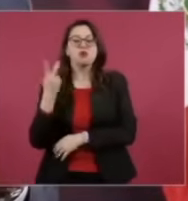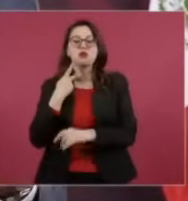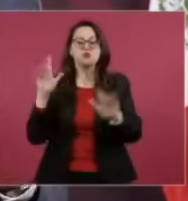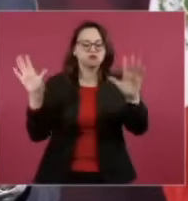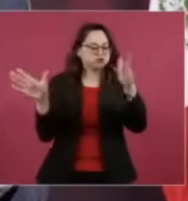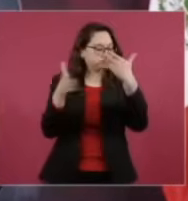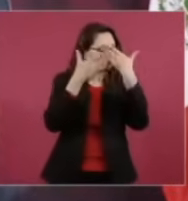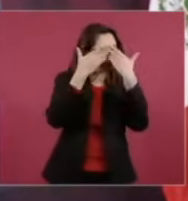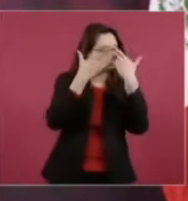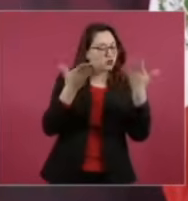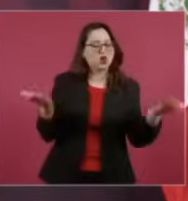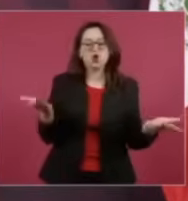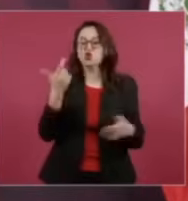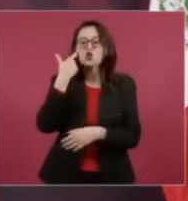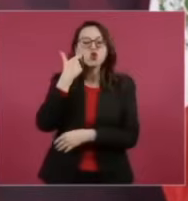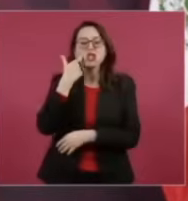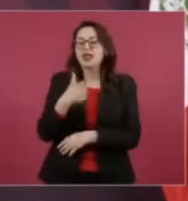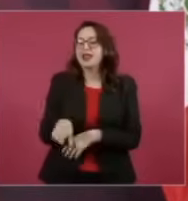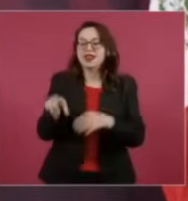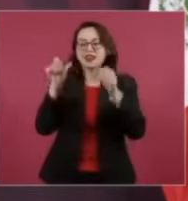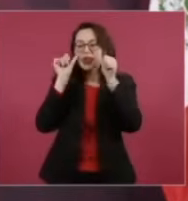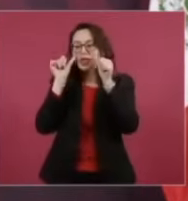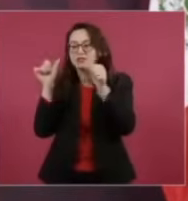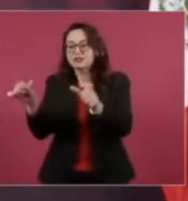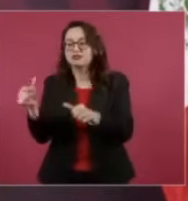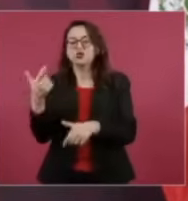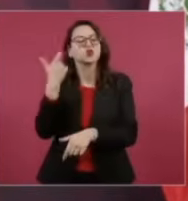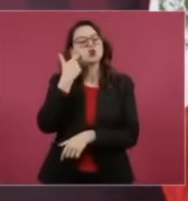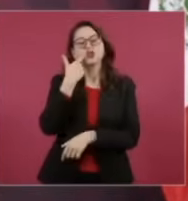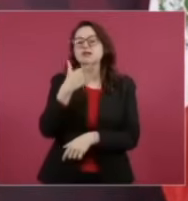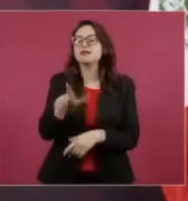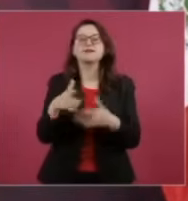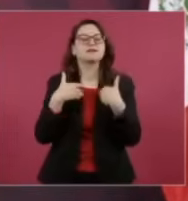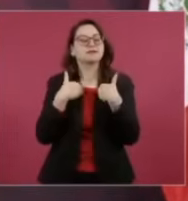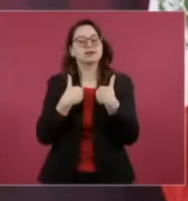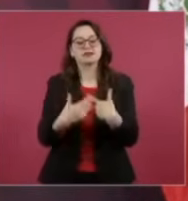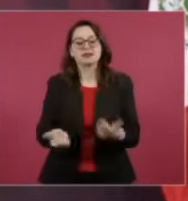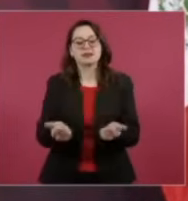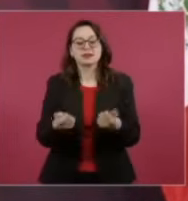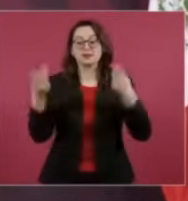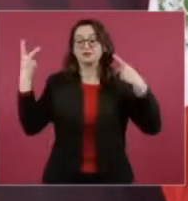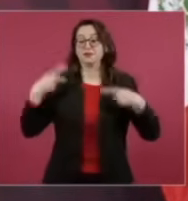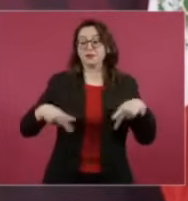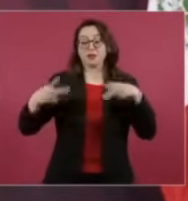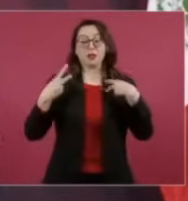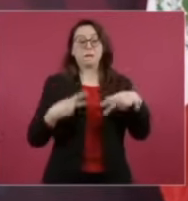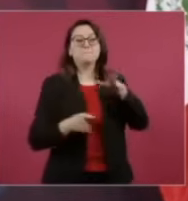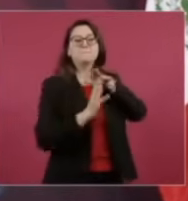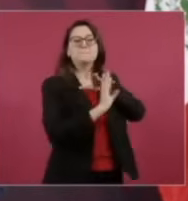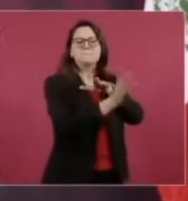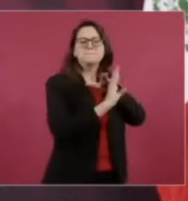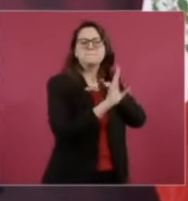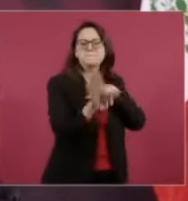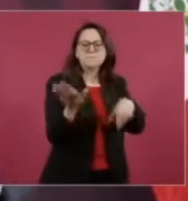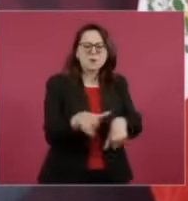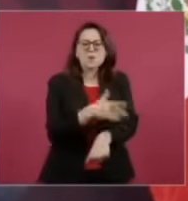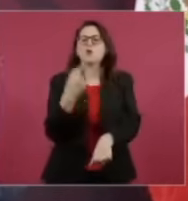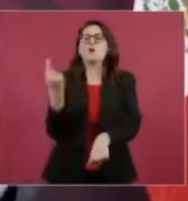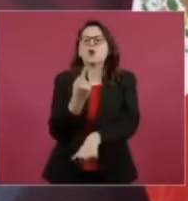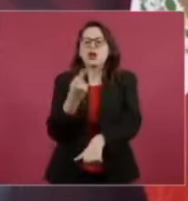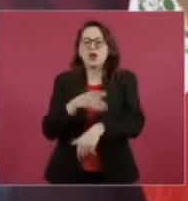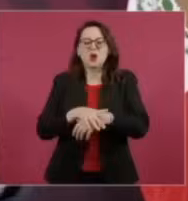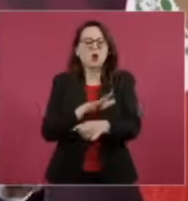entender que la gente Trata de llegar a Estados Unidos porque no tiene